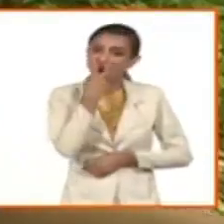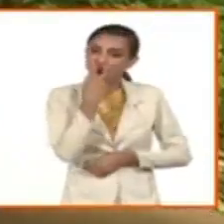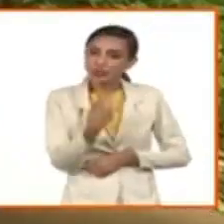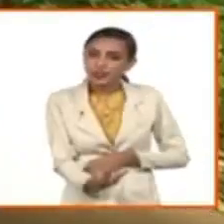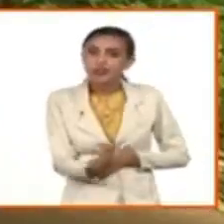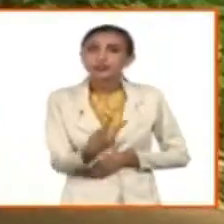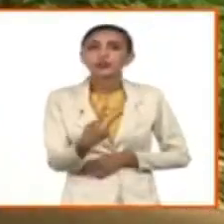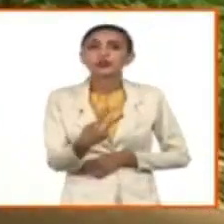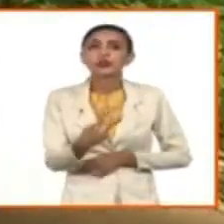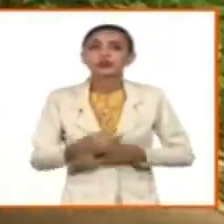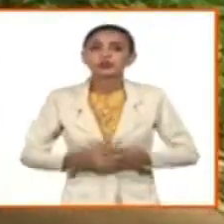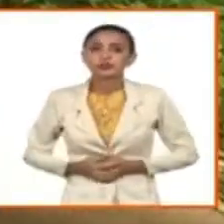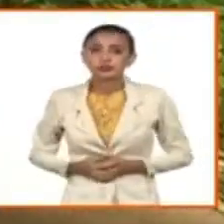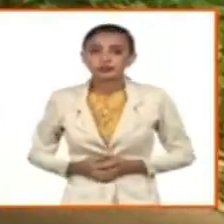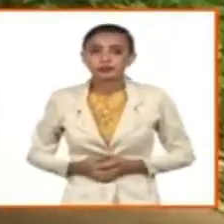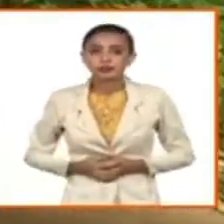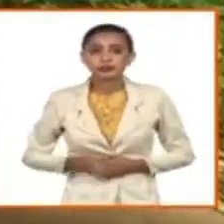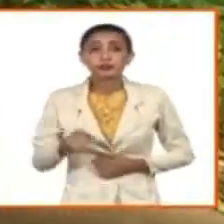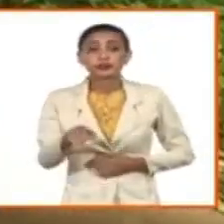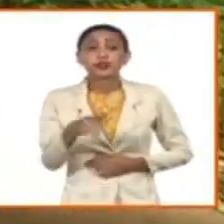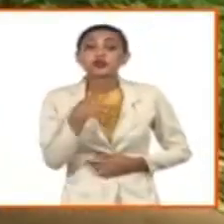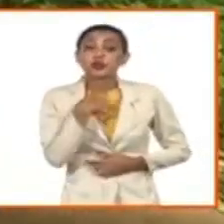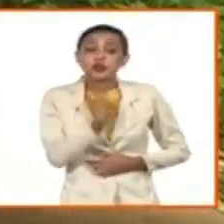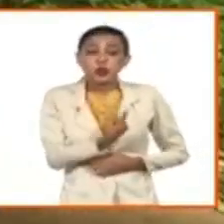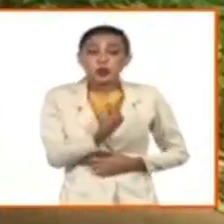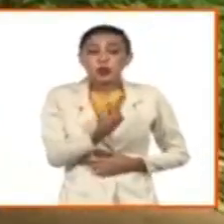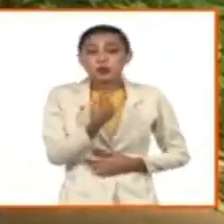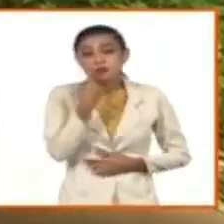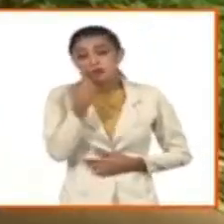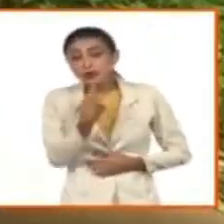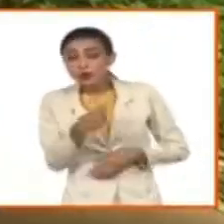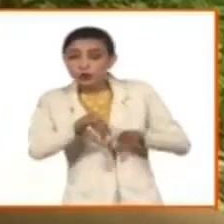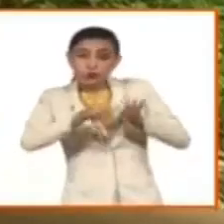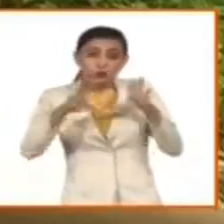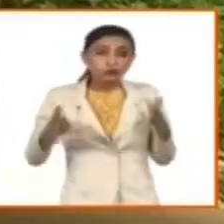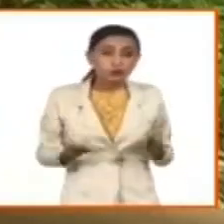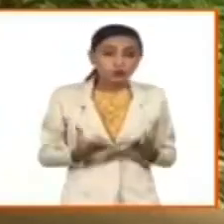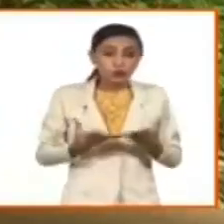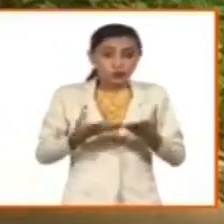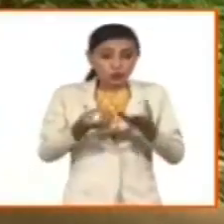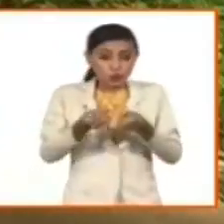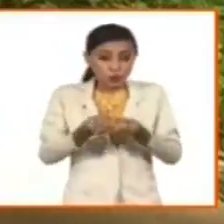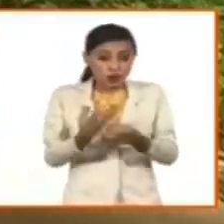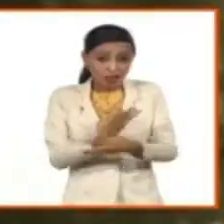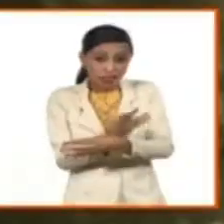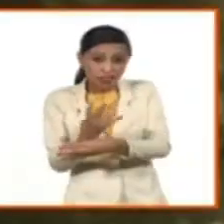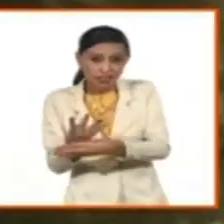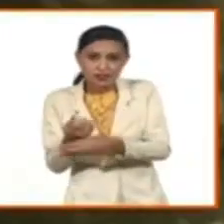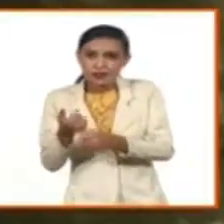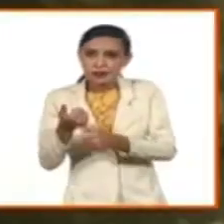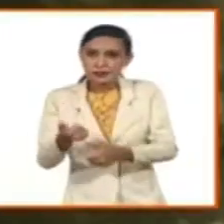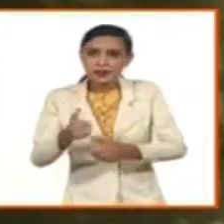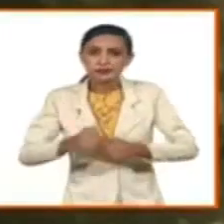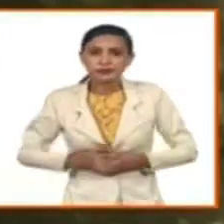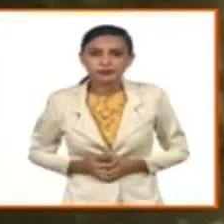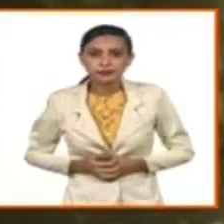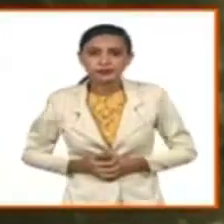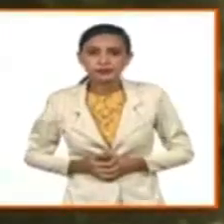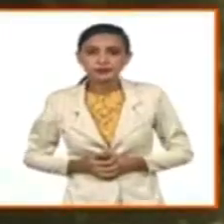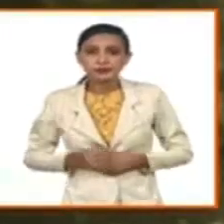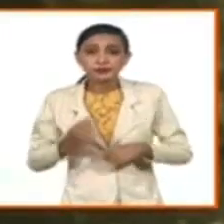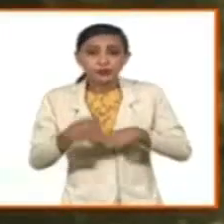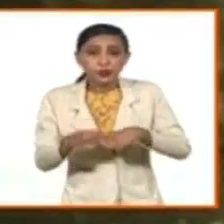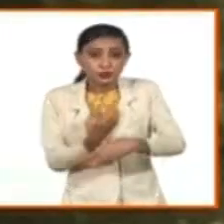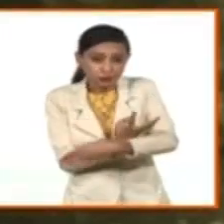de que asegurarme de que haya una flora para las mariposas que la estamos utilizando para la